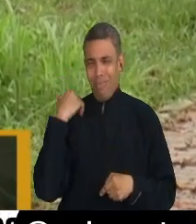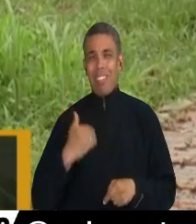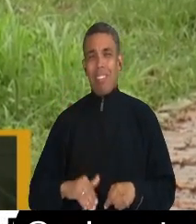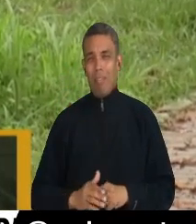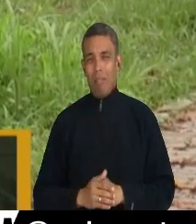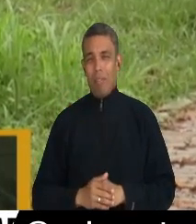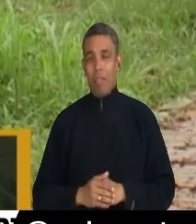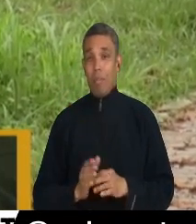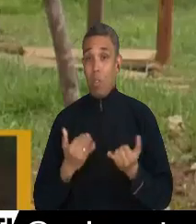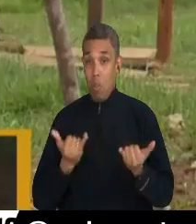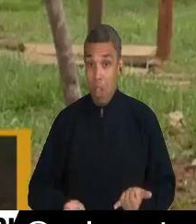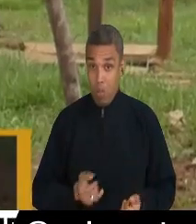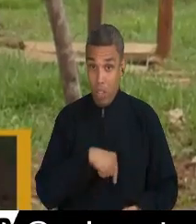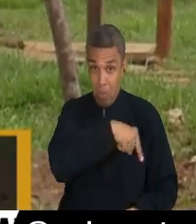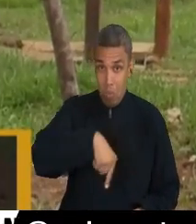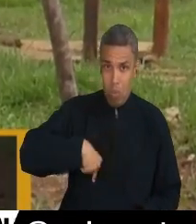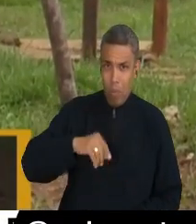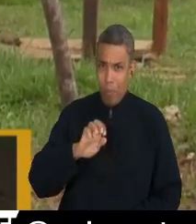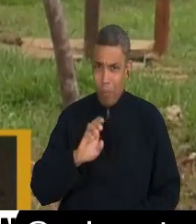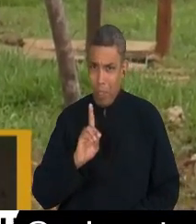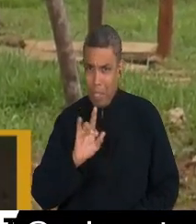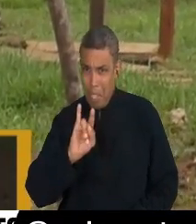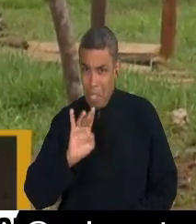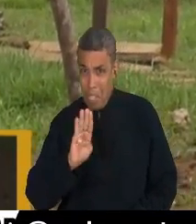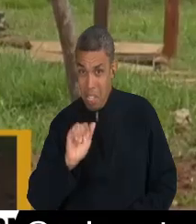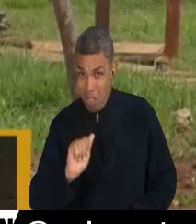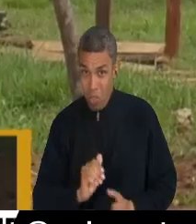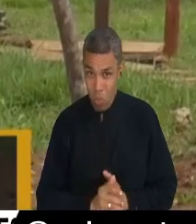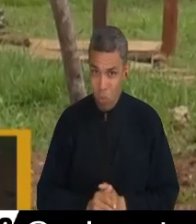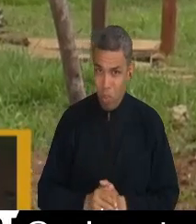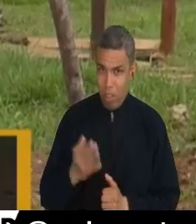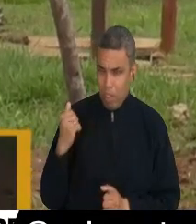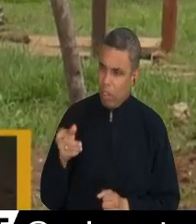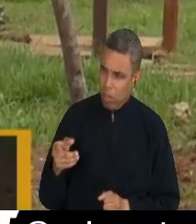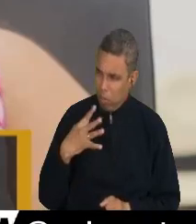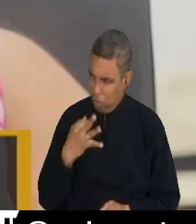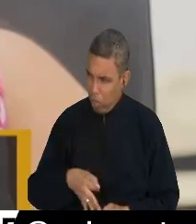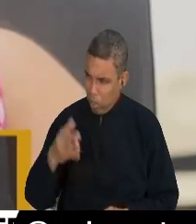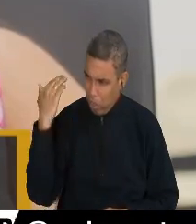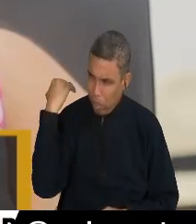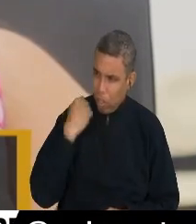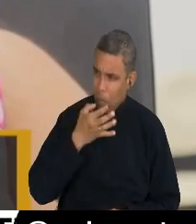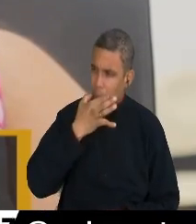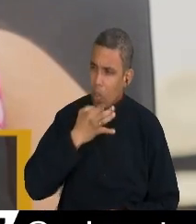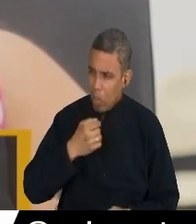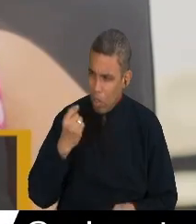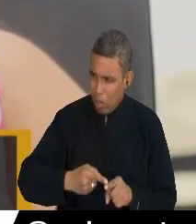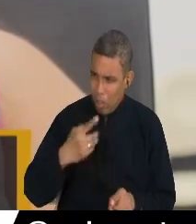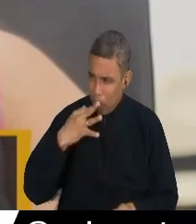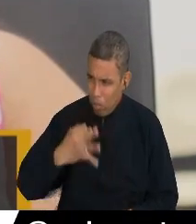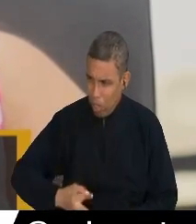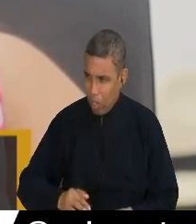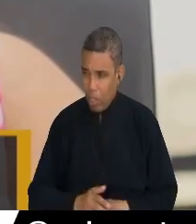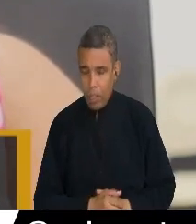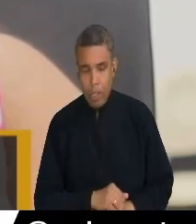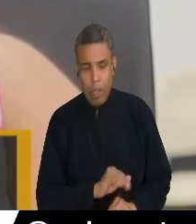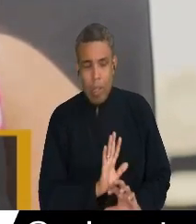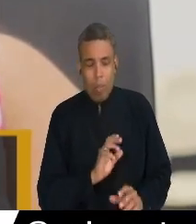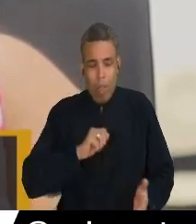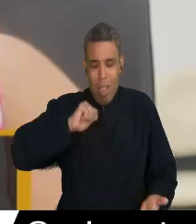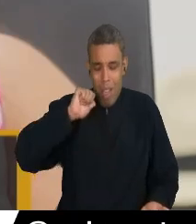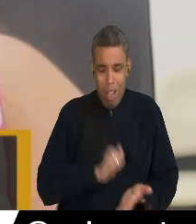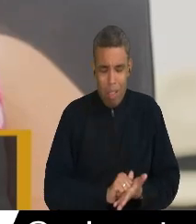no fue un documento legal lo que le dejaron, y de todas maneras, como lo mencionamos, en cualquier